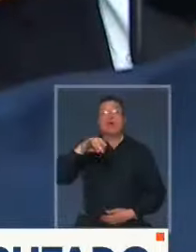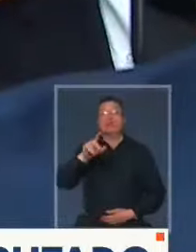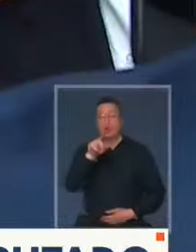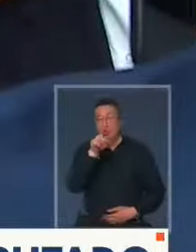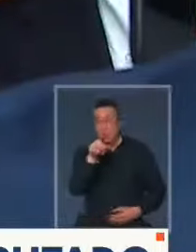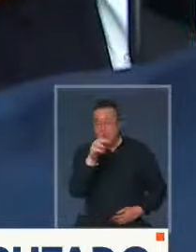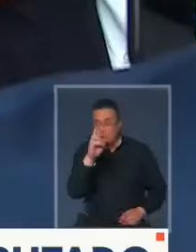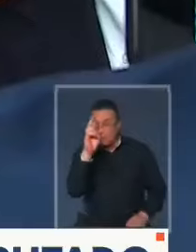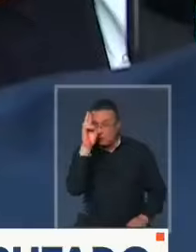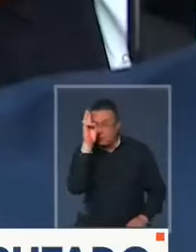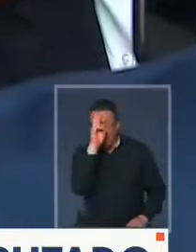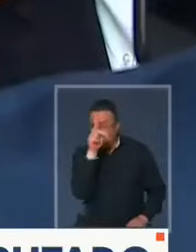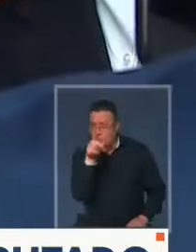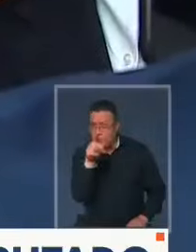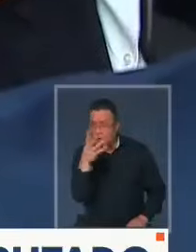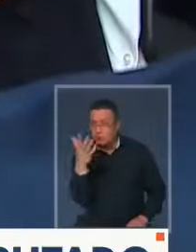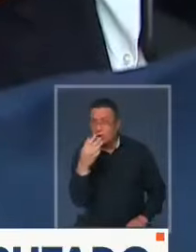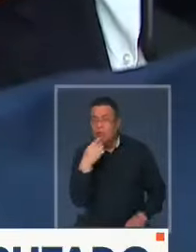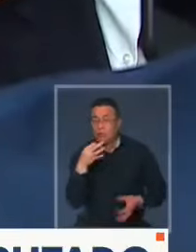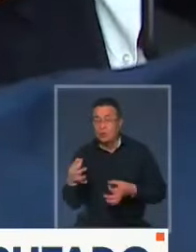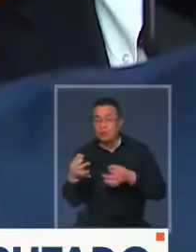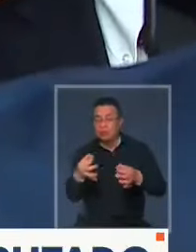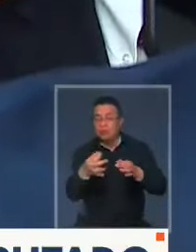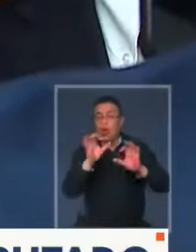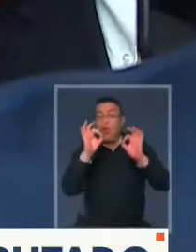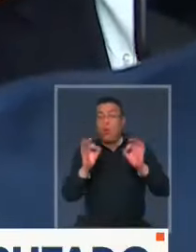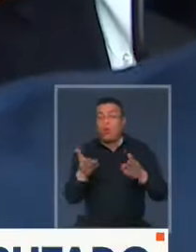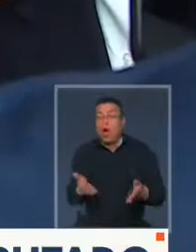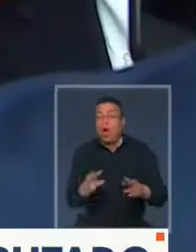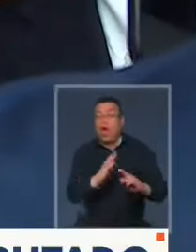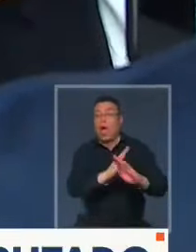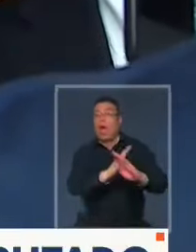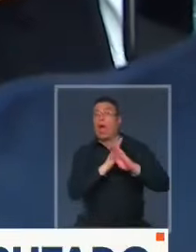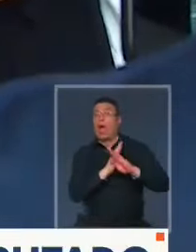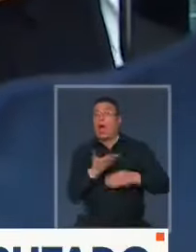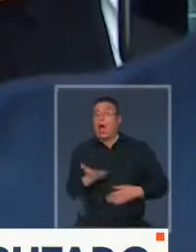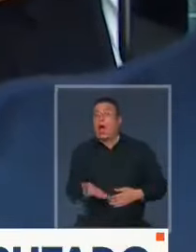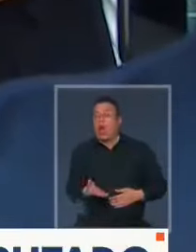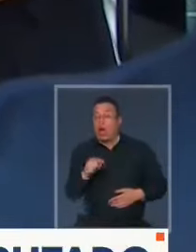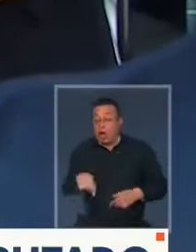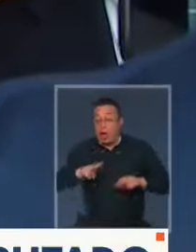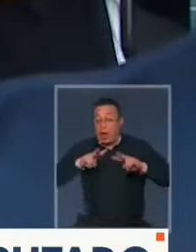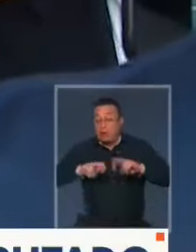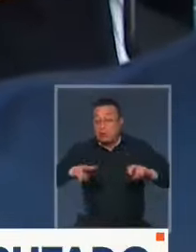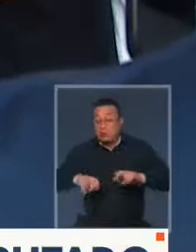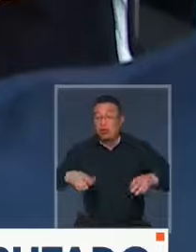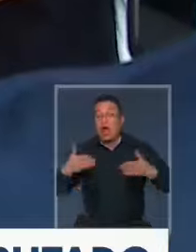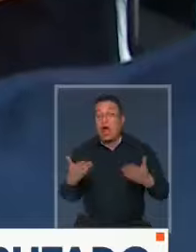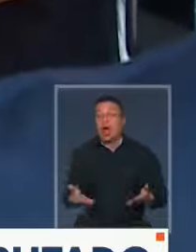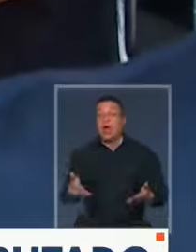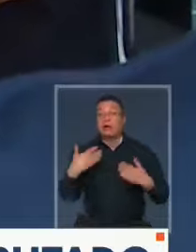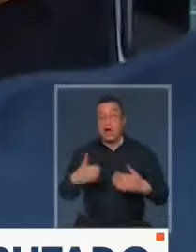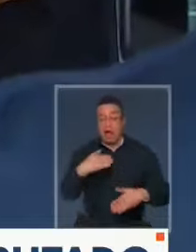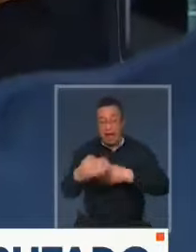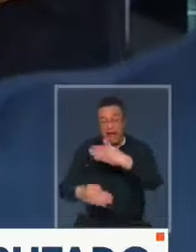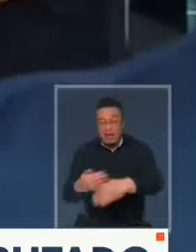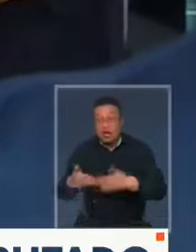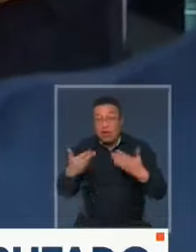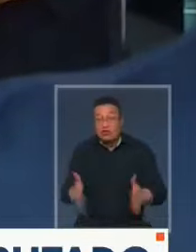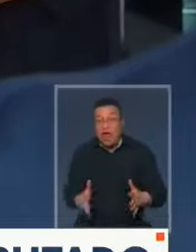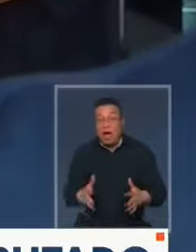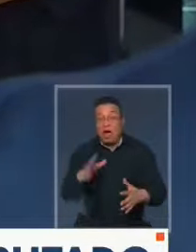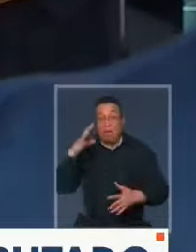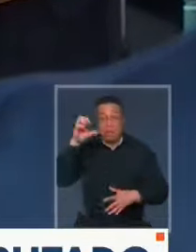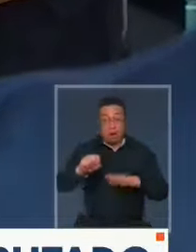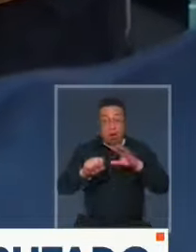ustedes extraño que se presente una inhabilidad justo ahora, cuando estamos investigando, cuando hemos avanzado, cuando hemos